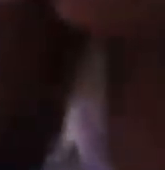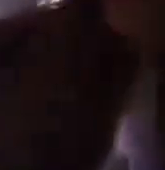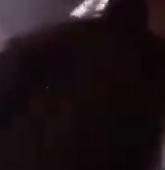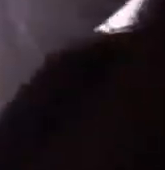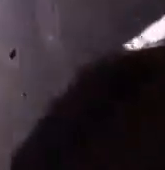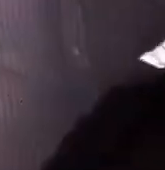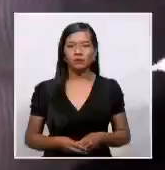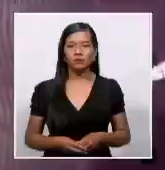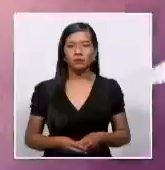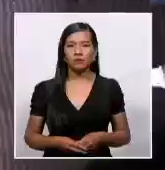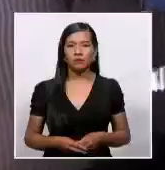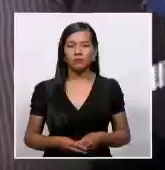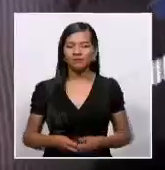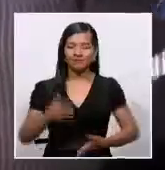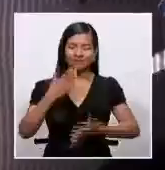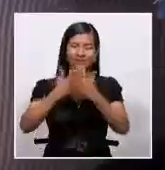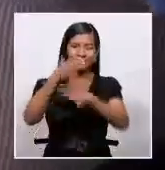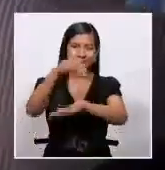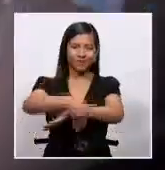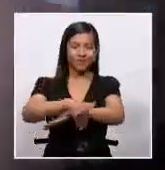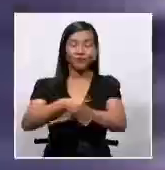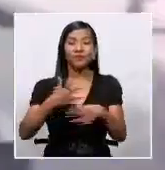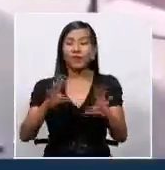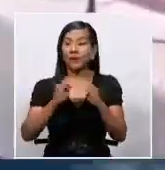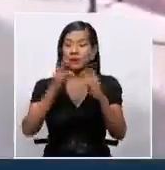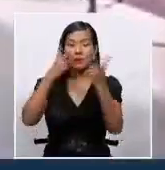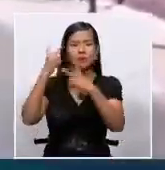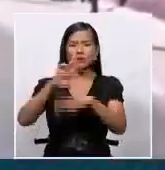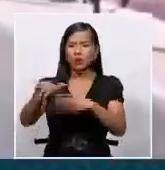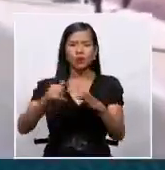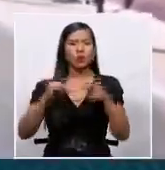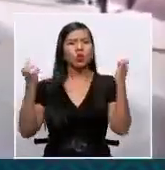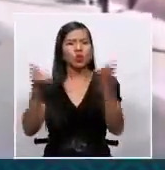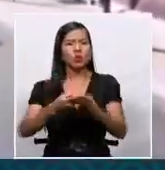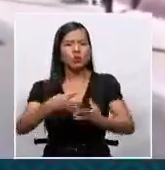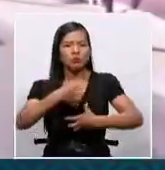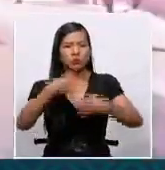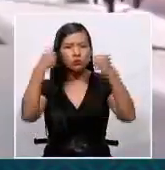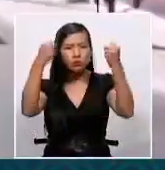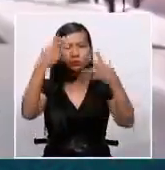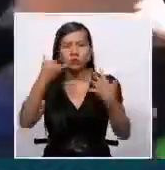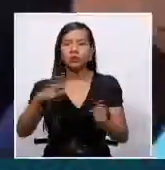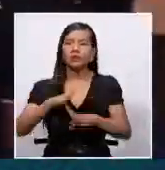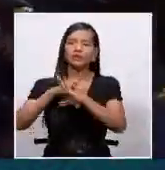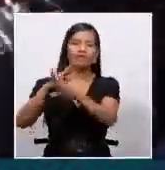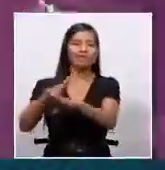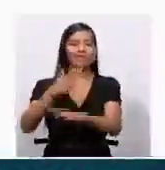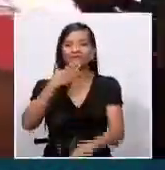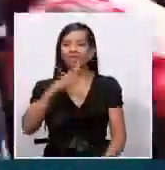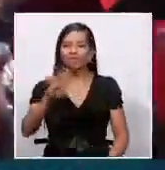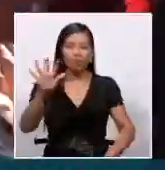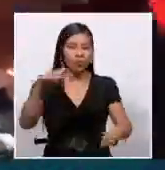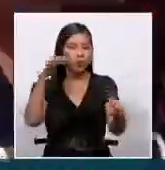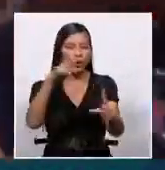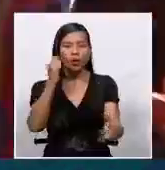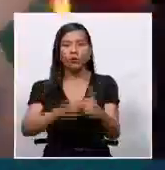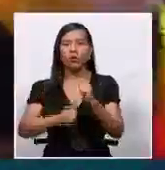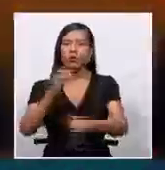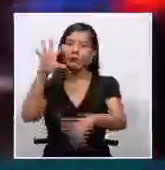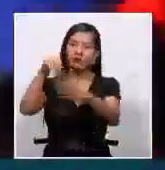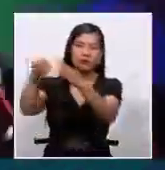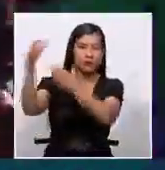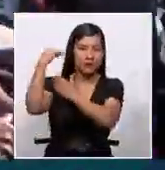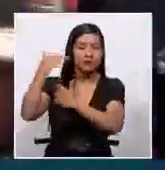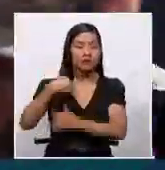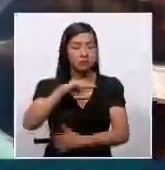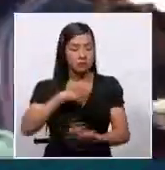Vandálico que se ha vivido en el departamento de Santa Cruz, rechazamos, repudiamos rotundamente desde las organizaciones sociales para